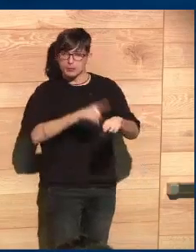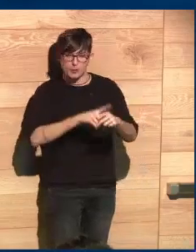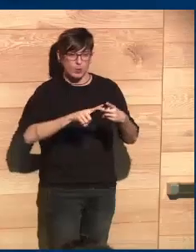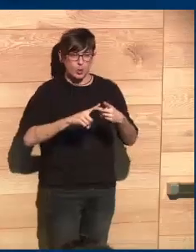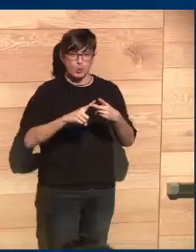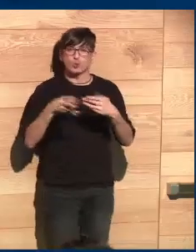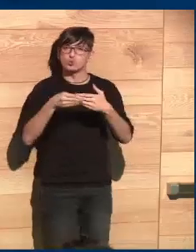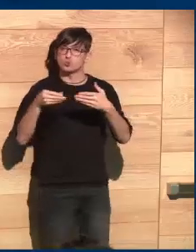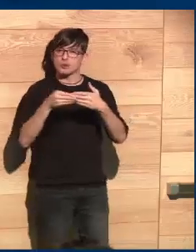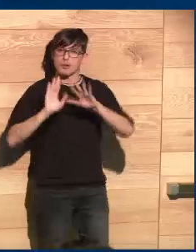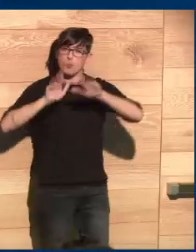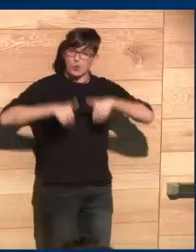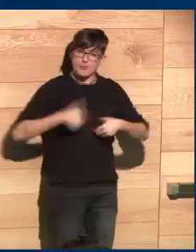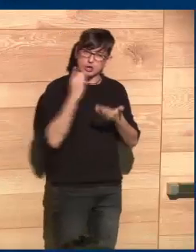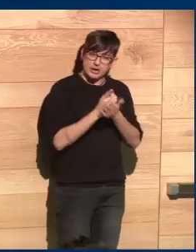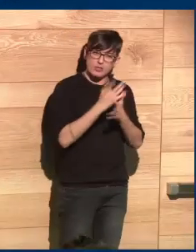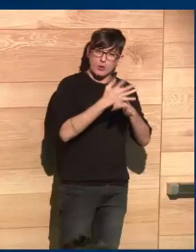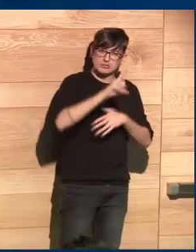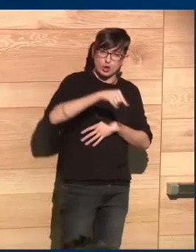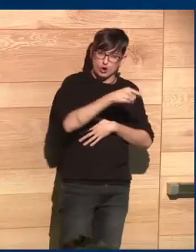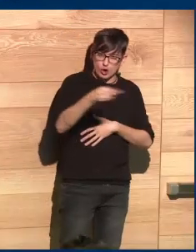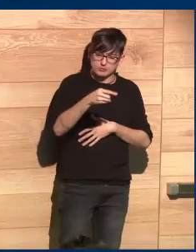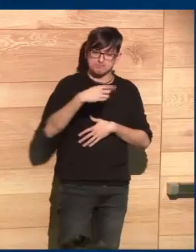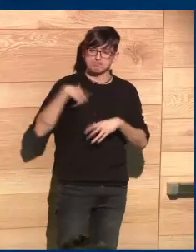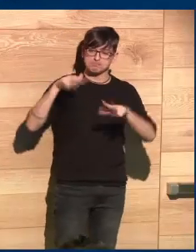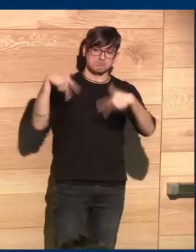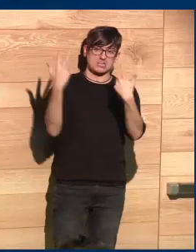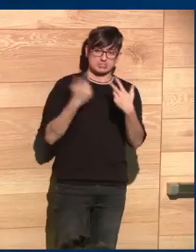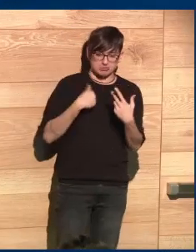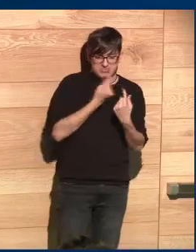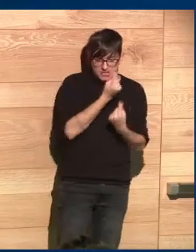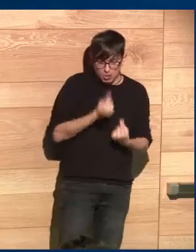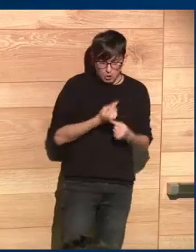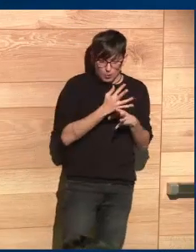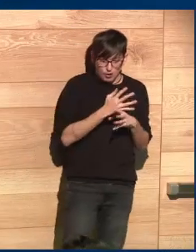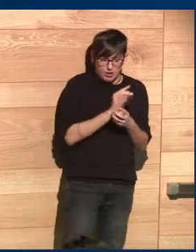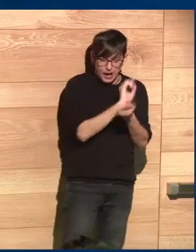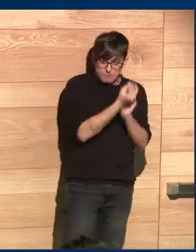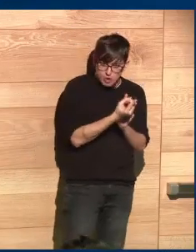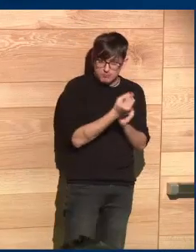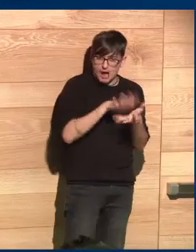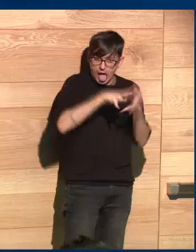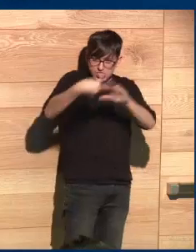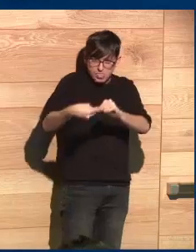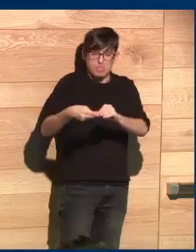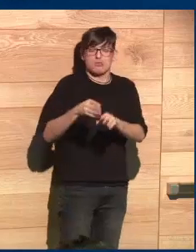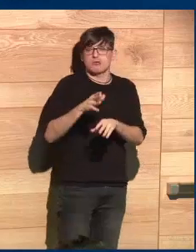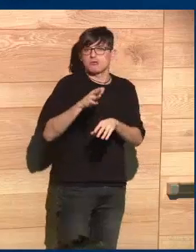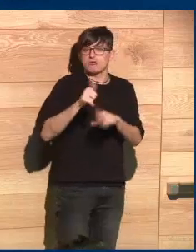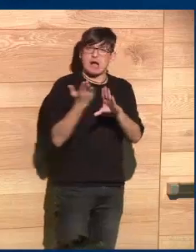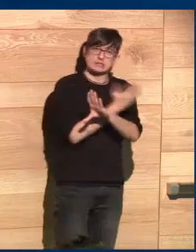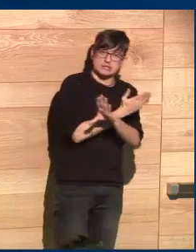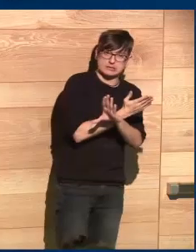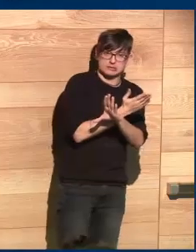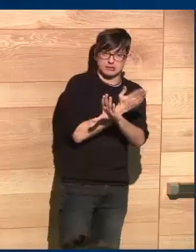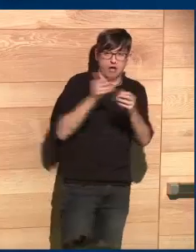indicadores que modelan los juegos y que te permiten, como diseñador, cambiar el diseño del juego antes o incluso cuando ya lo has